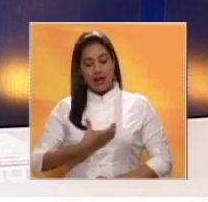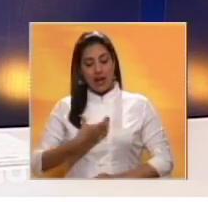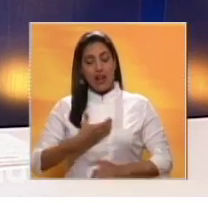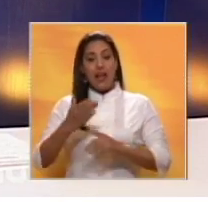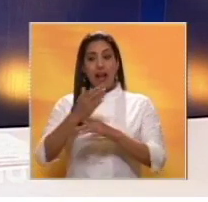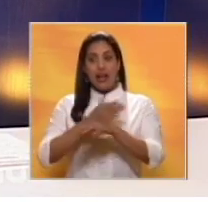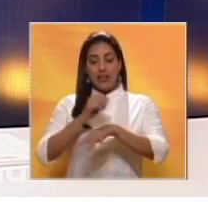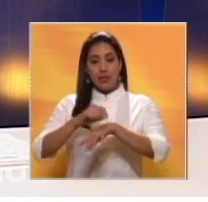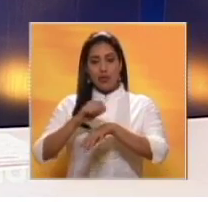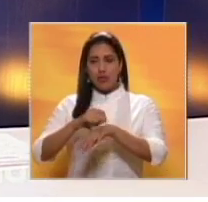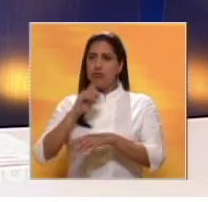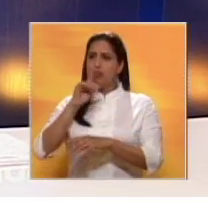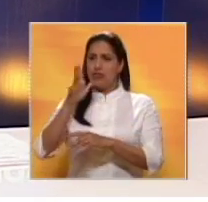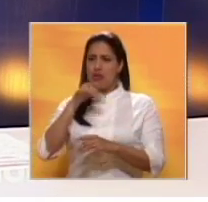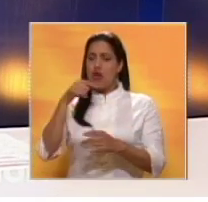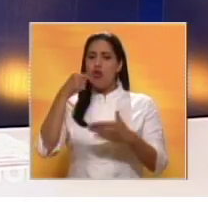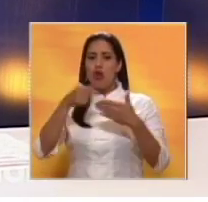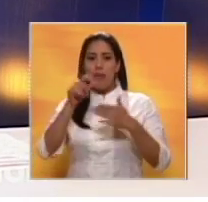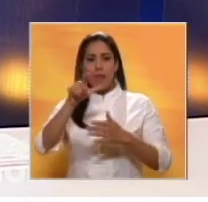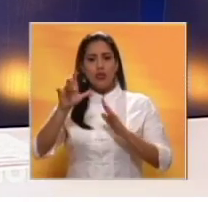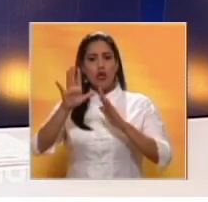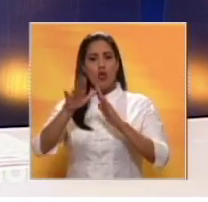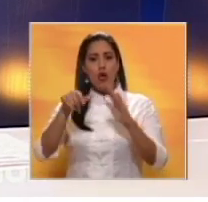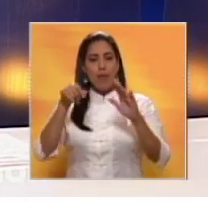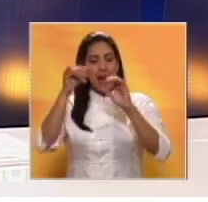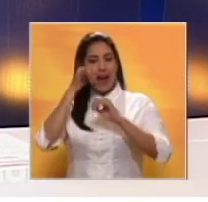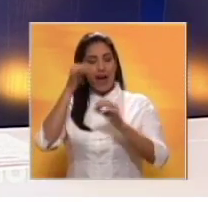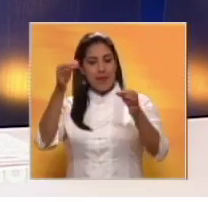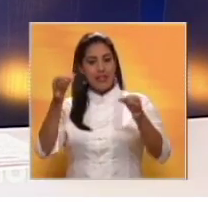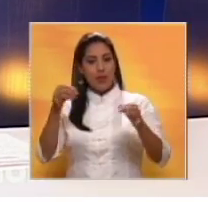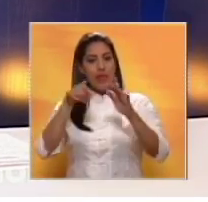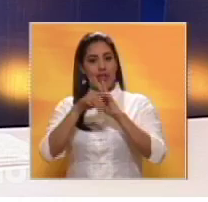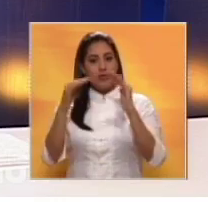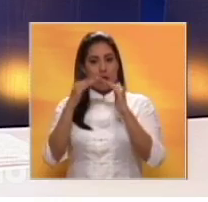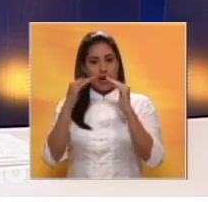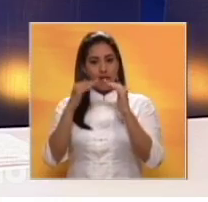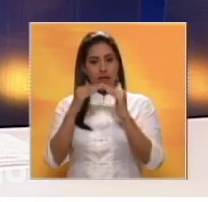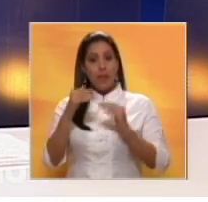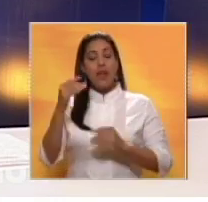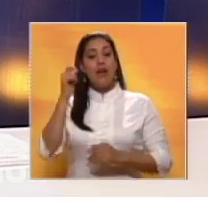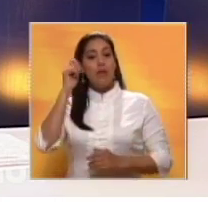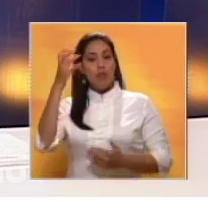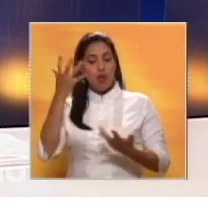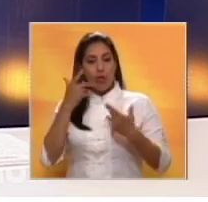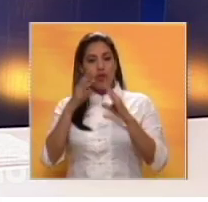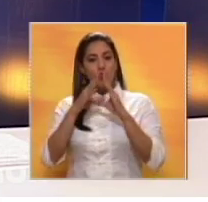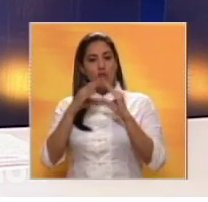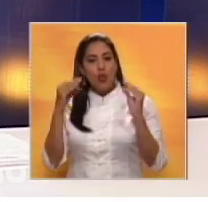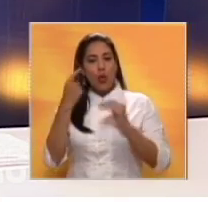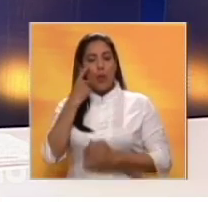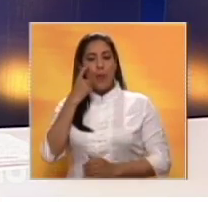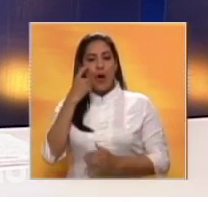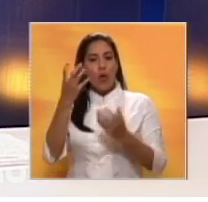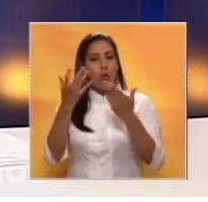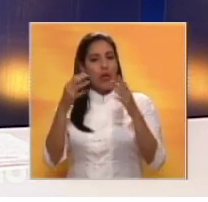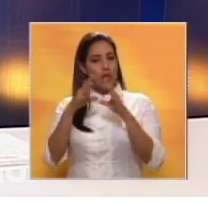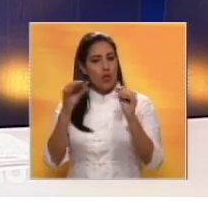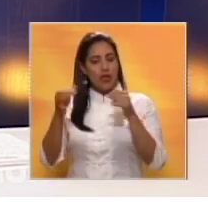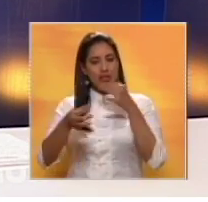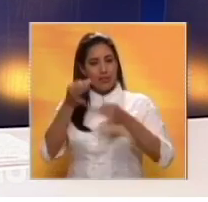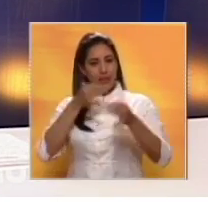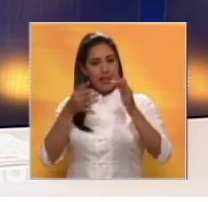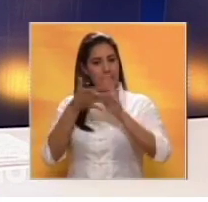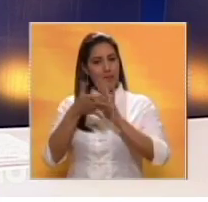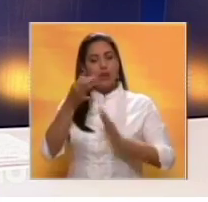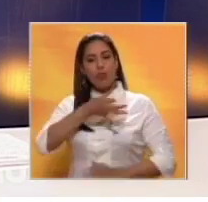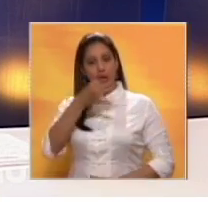minutos denunció que sujetos no identificados robaron las cámaras de seguridad de su residencia. Maoli Aldana se encuentra en la sede del Alto Juzgado y nos